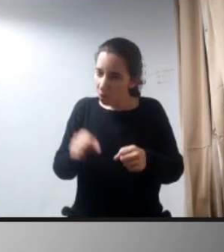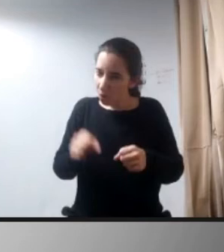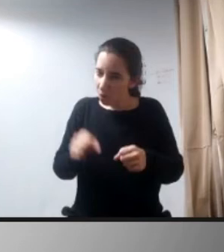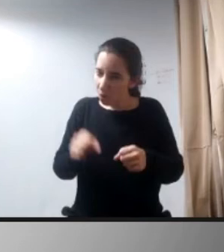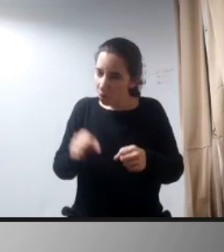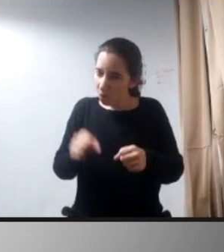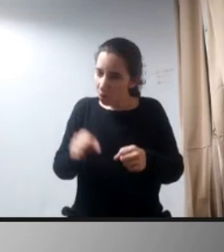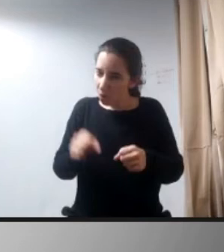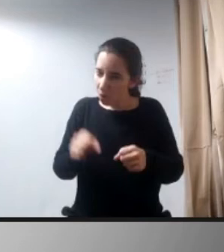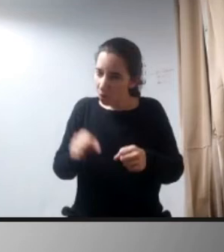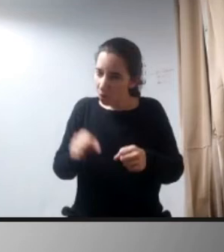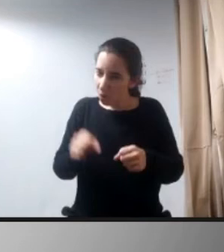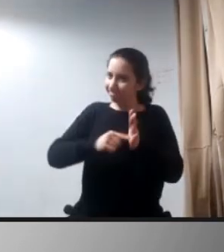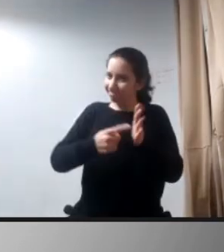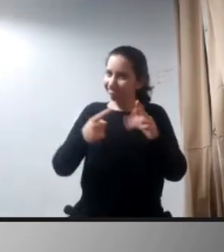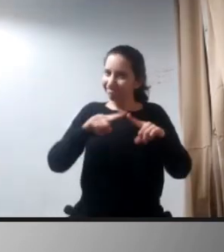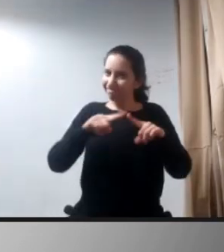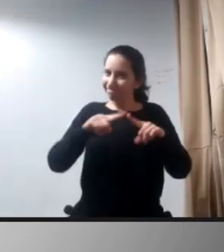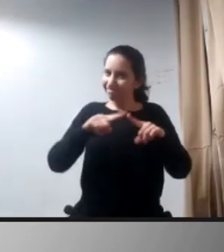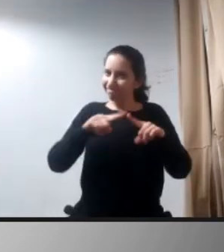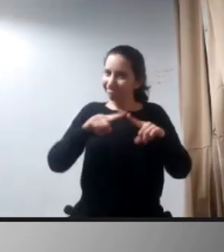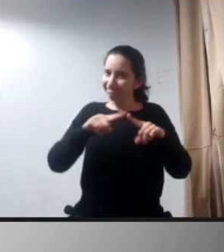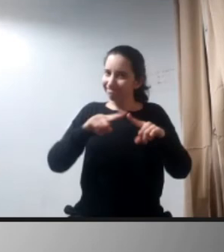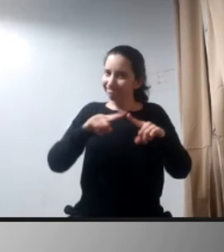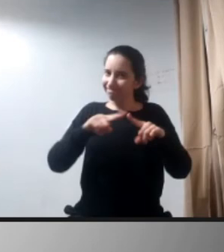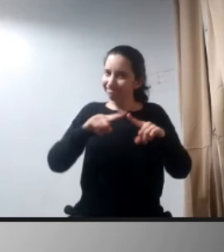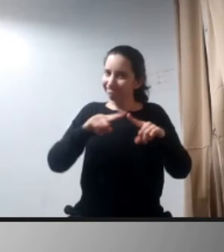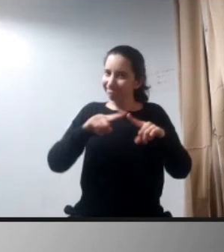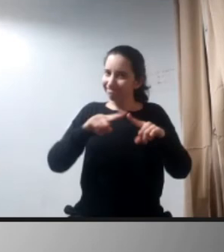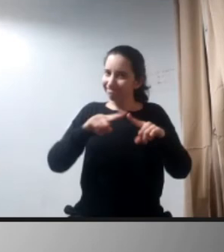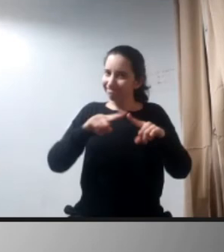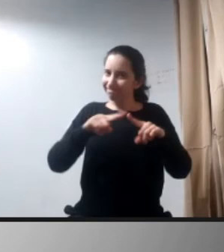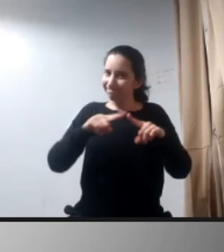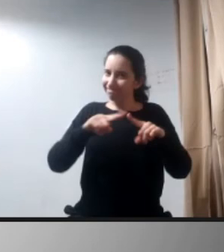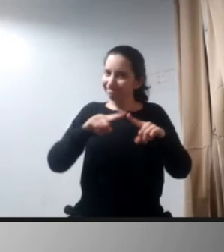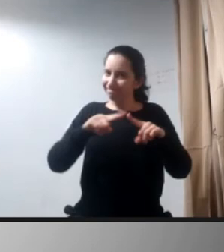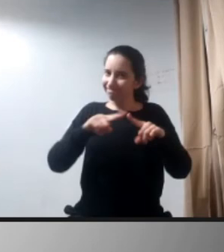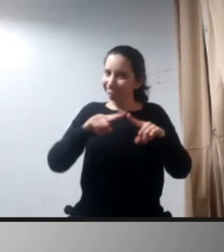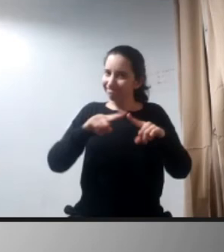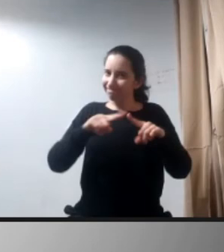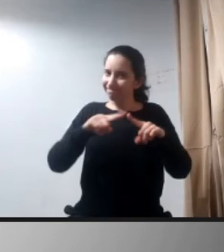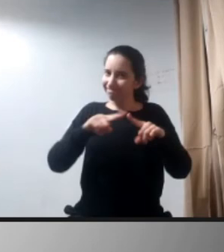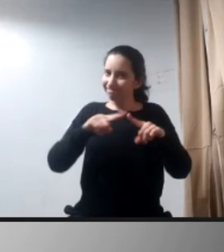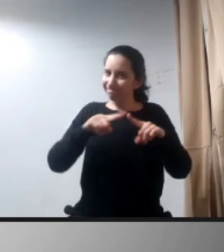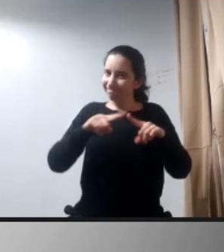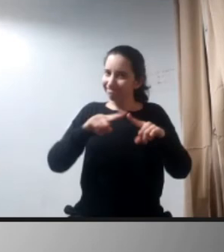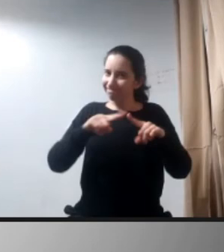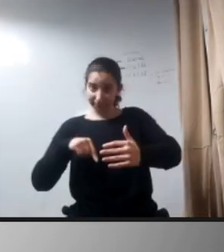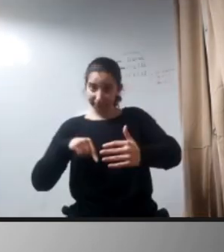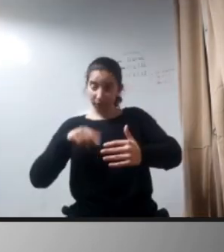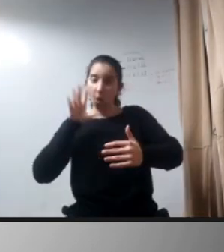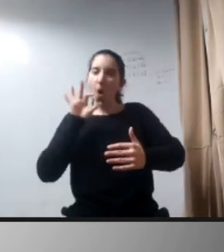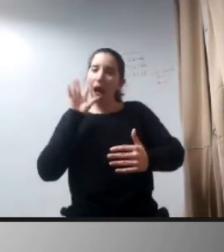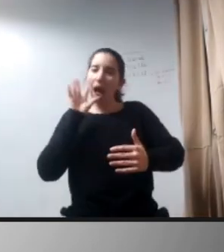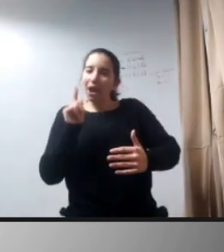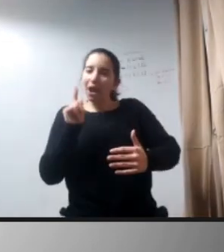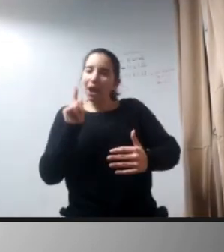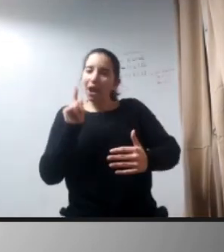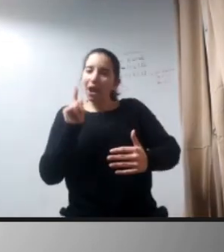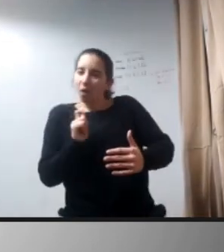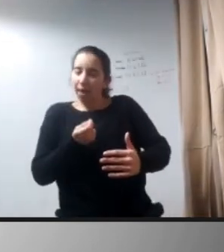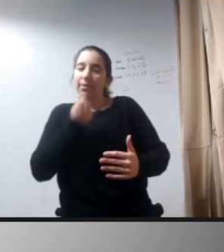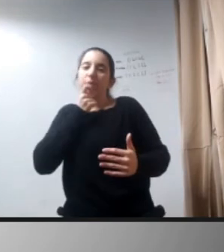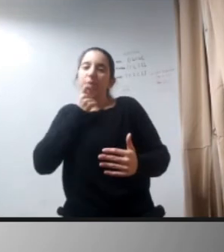que se hace antes del nacimiento. Se hace, es una intervención prenatal. En algunos casos se le da a las personas